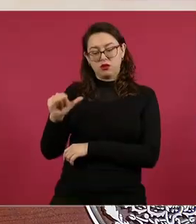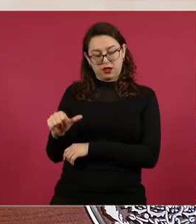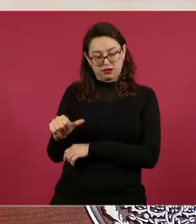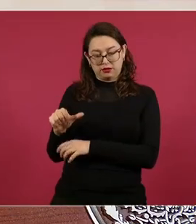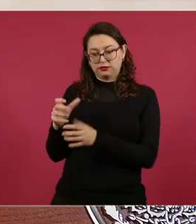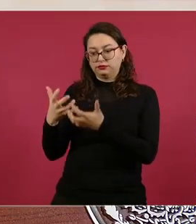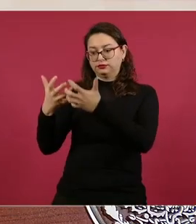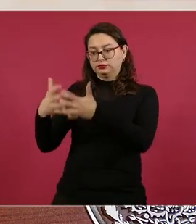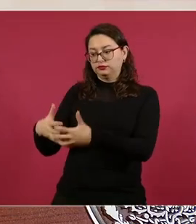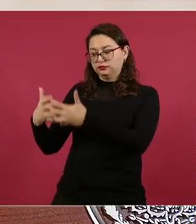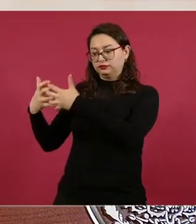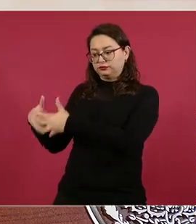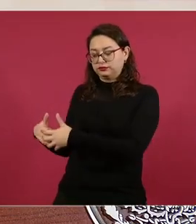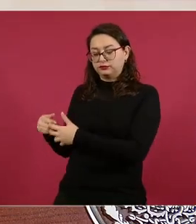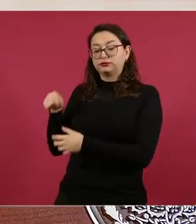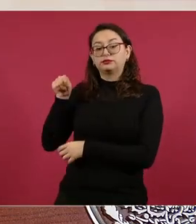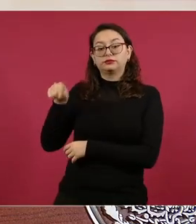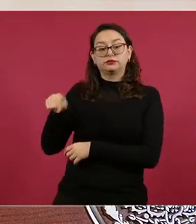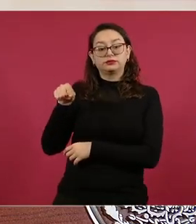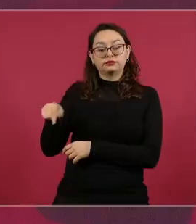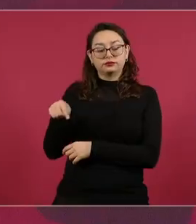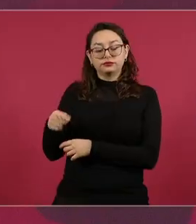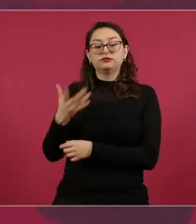para convertir el combustóleo